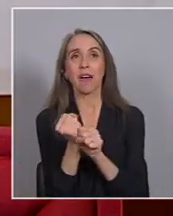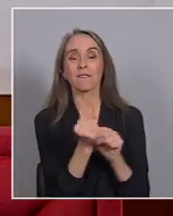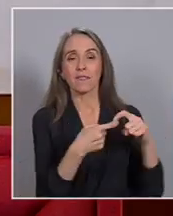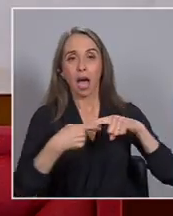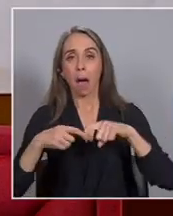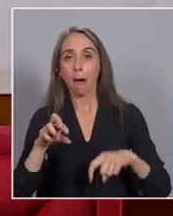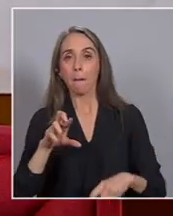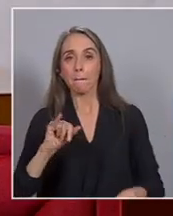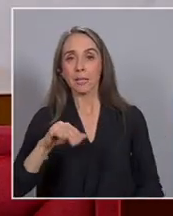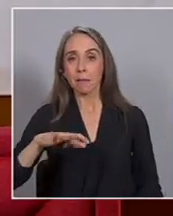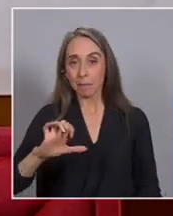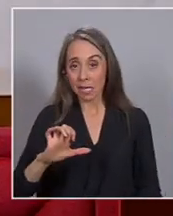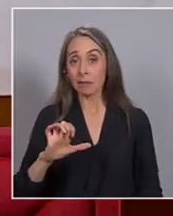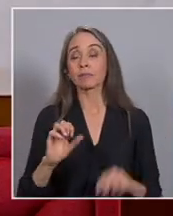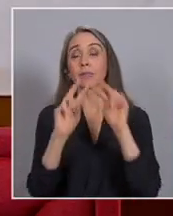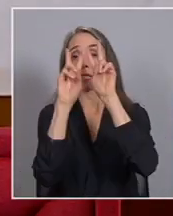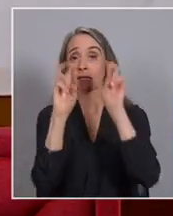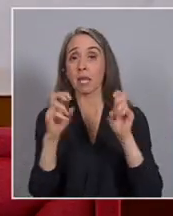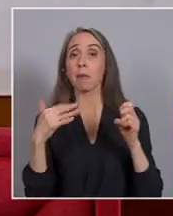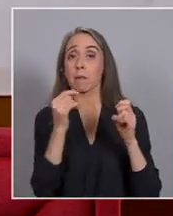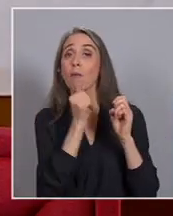para abordar temas tan importantes